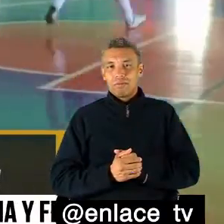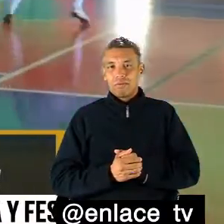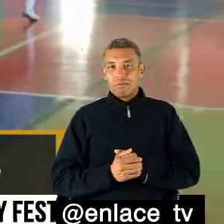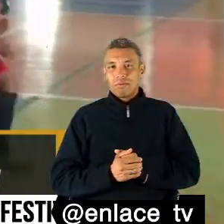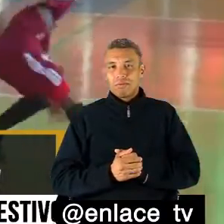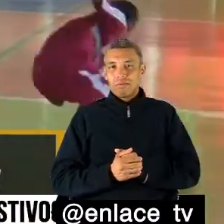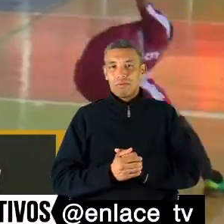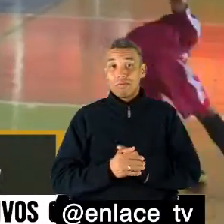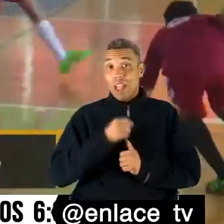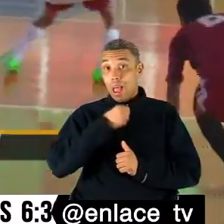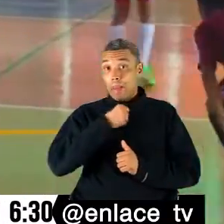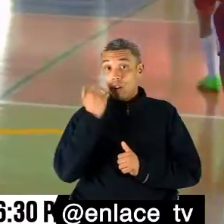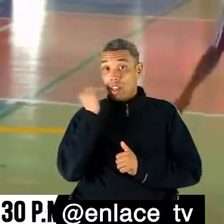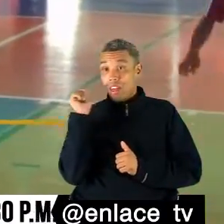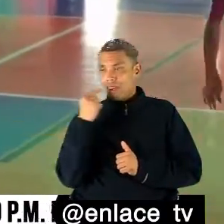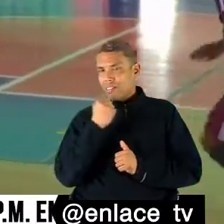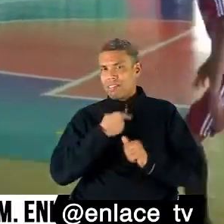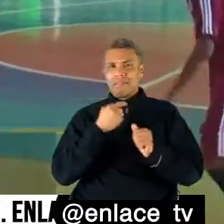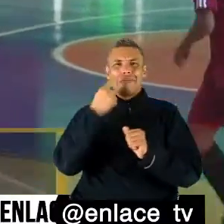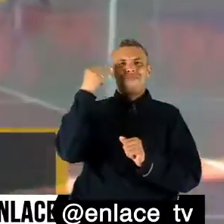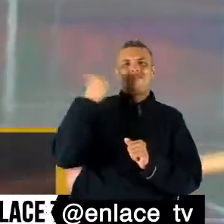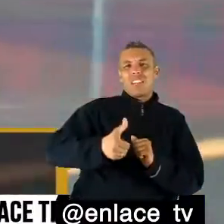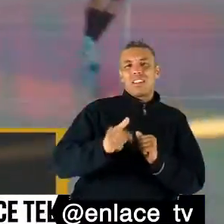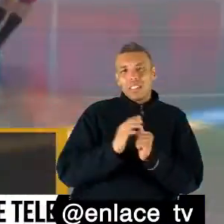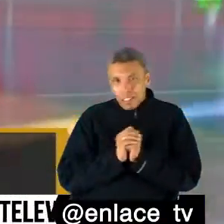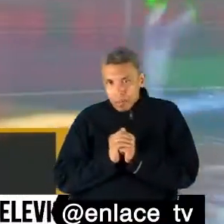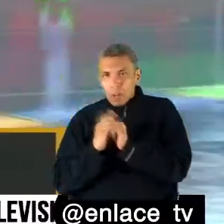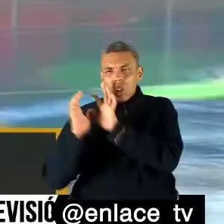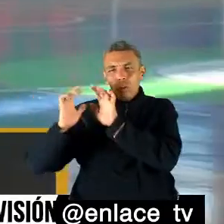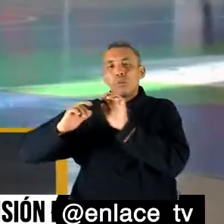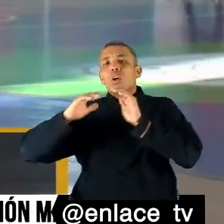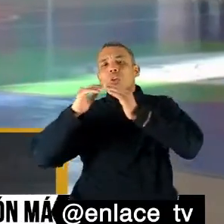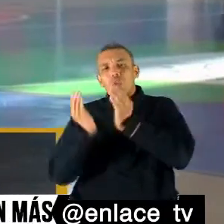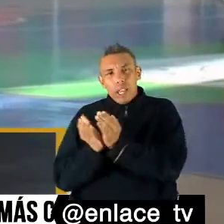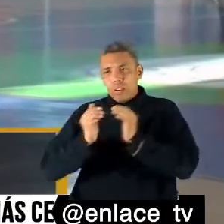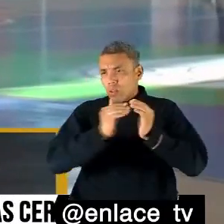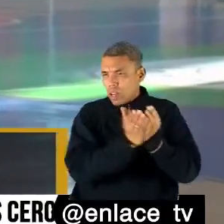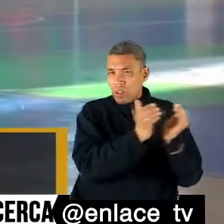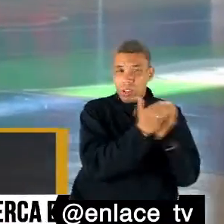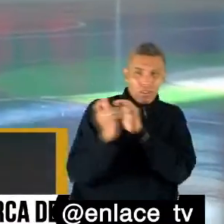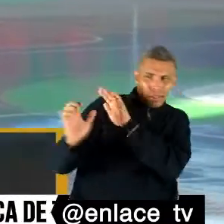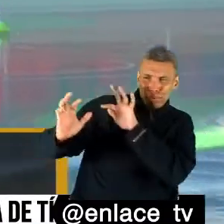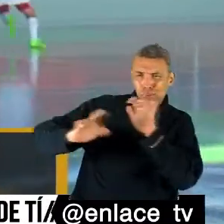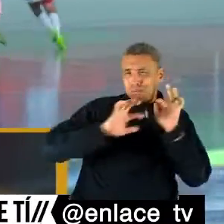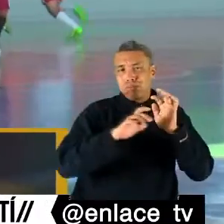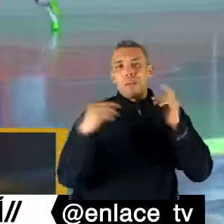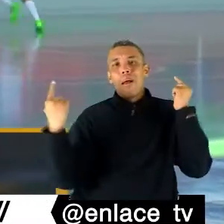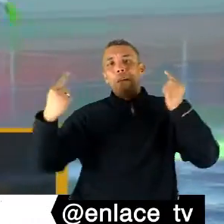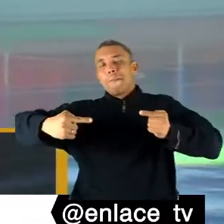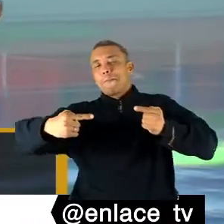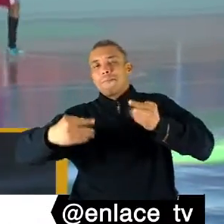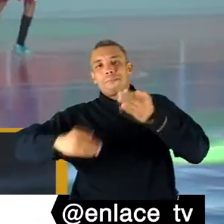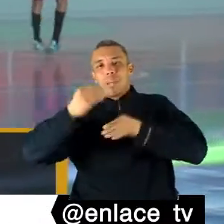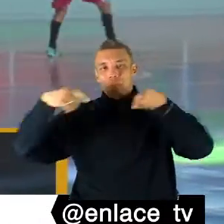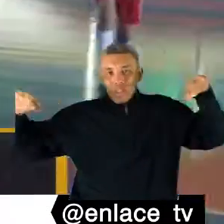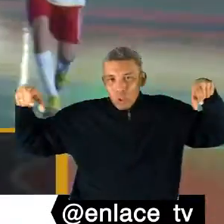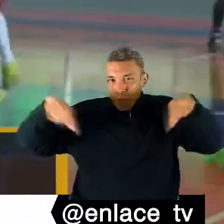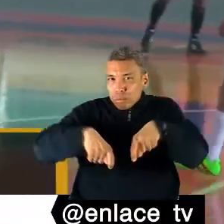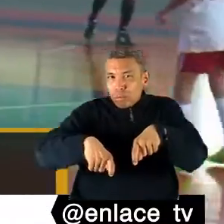Juegos Supérate en Barranca Bermeja. Colegios públicos y privados se estrenaron en las justas. El primer encuentro de fútbol de salón en el